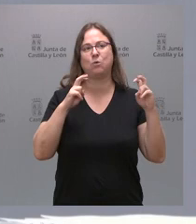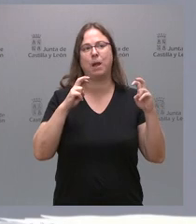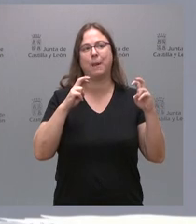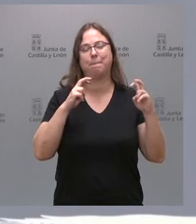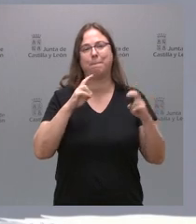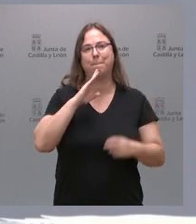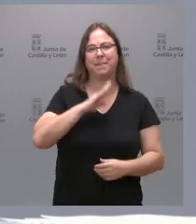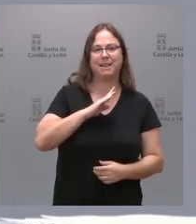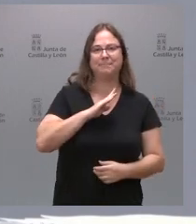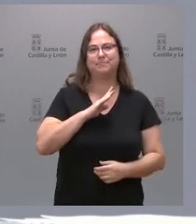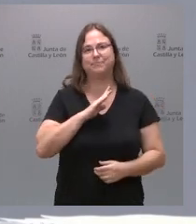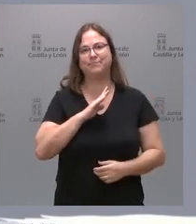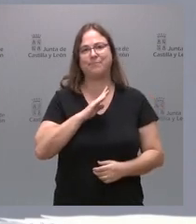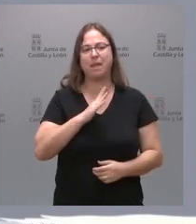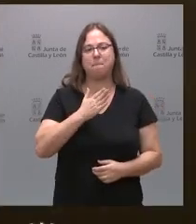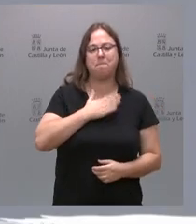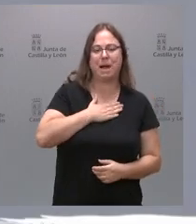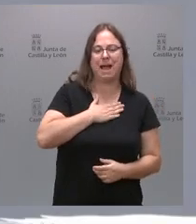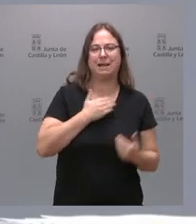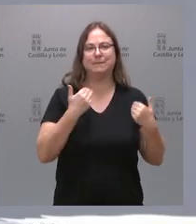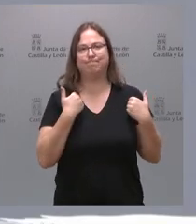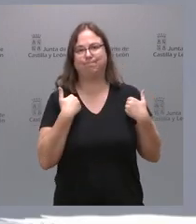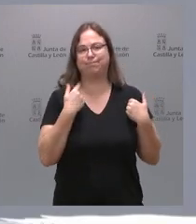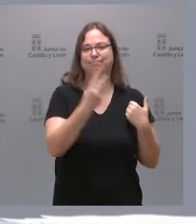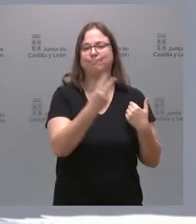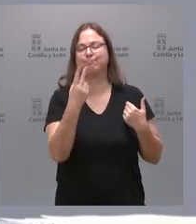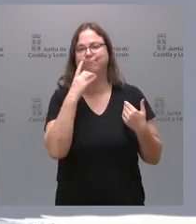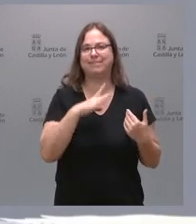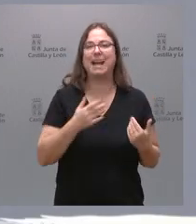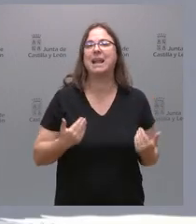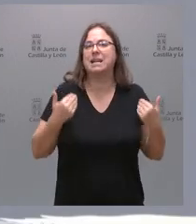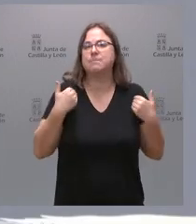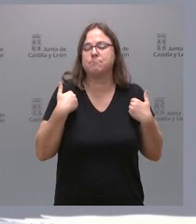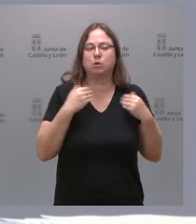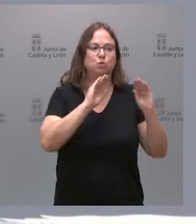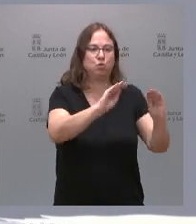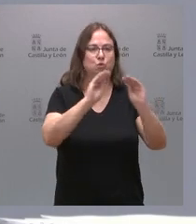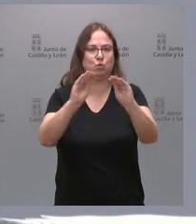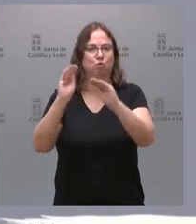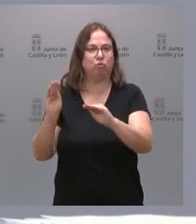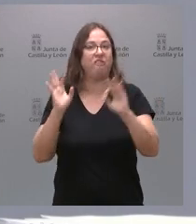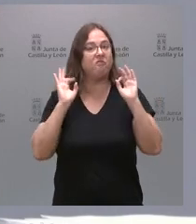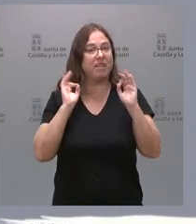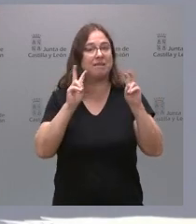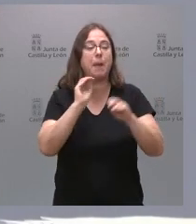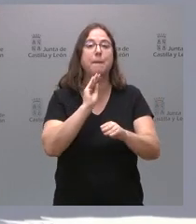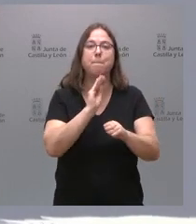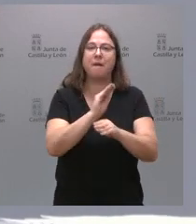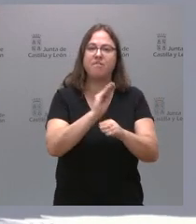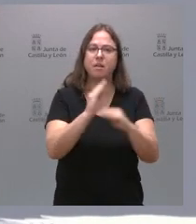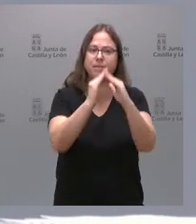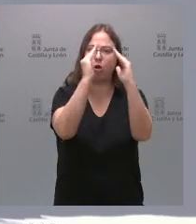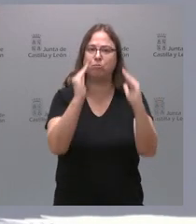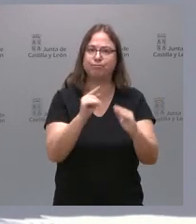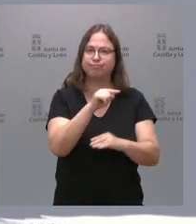o menos apreciadas por las entidades que las ejercen son competencias que les corresponde a cada entidad y es verdad el que el mantenimiento de estos